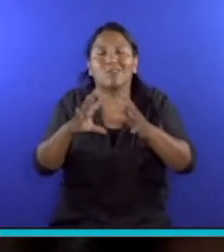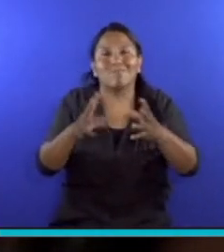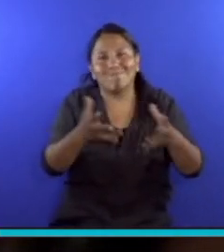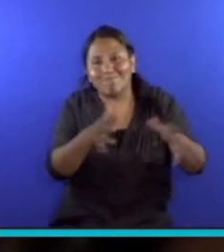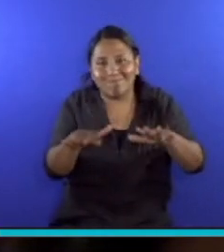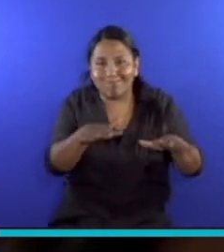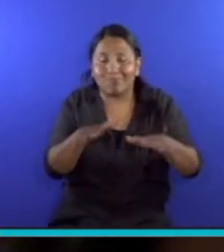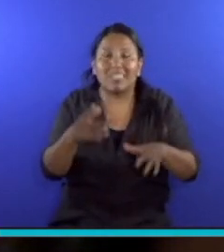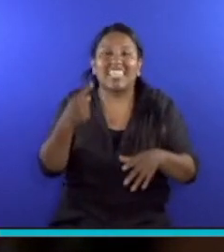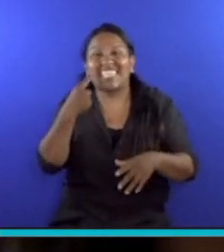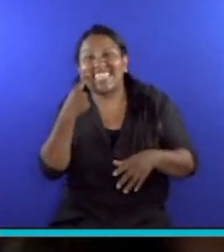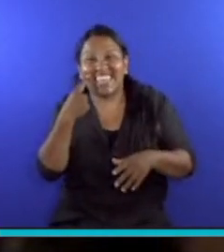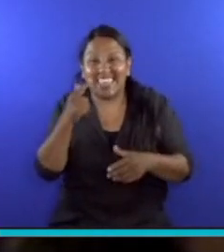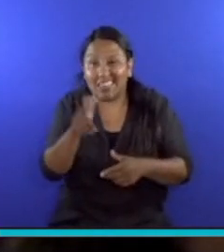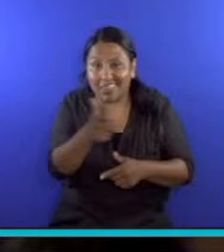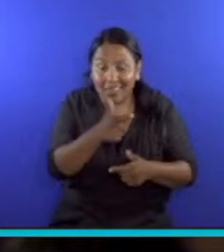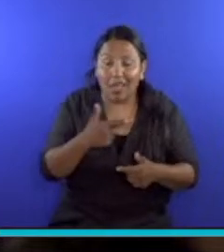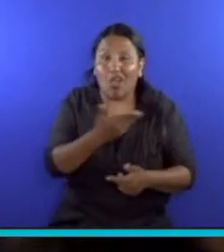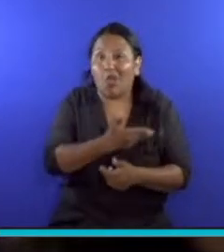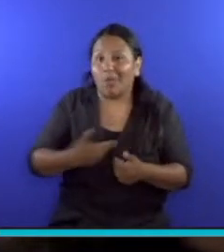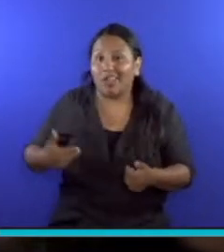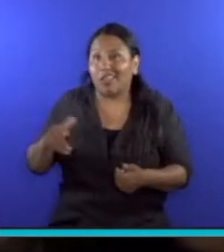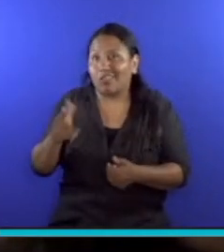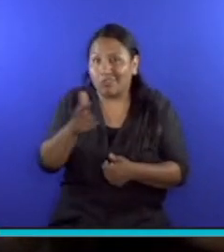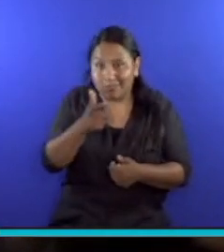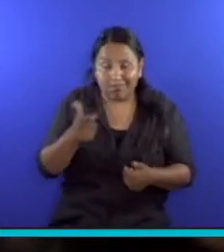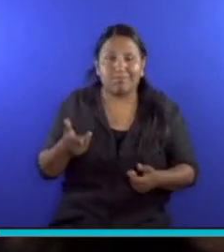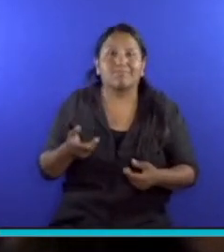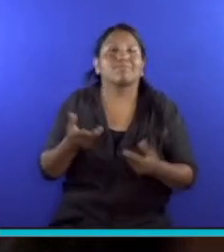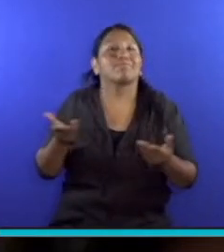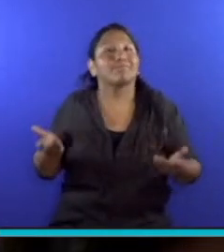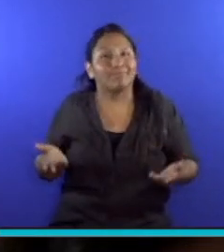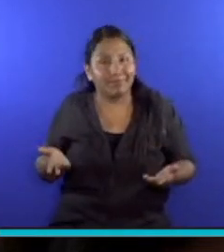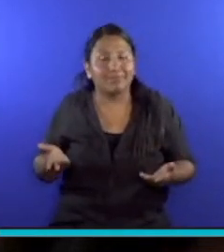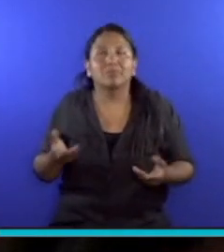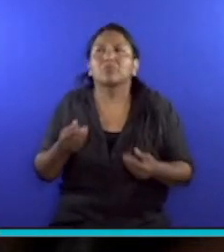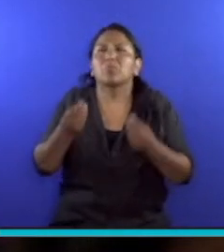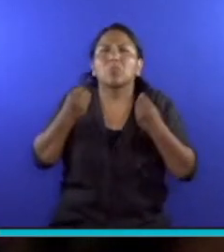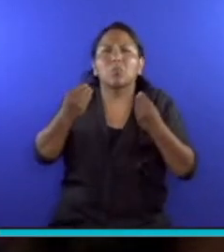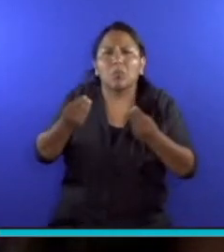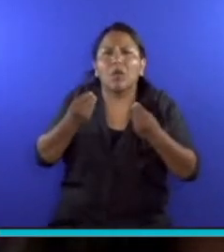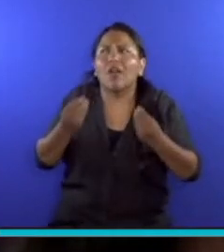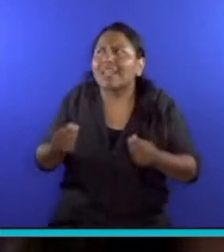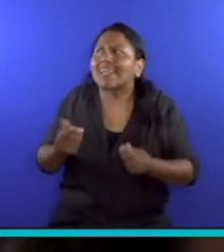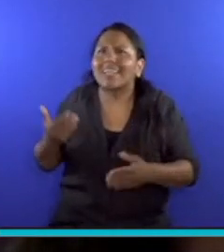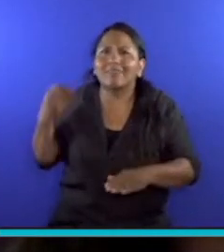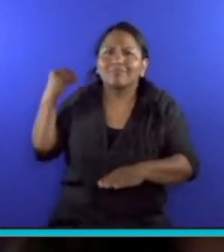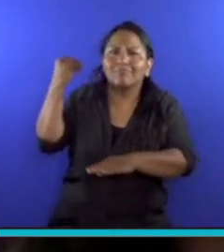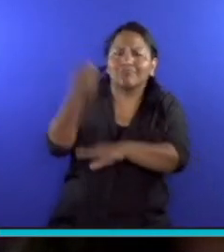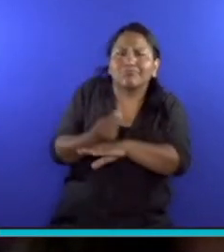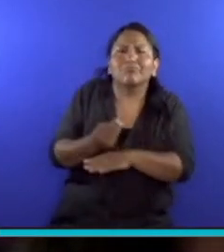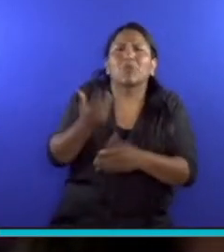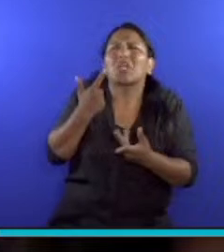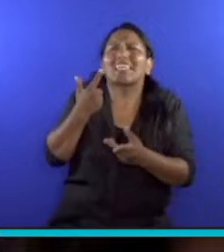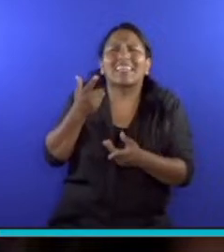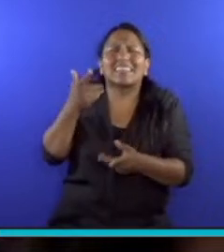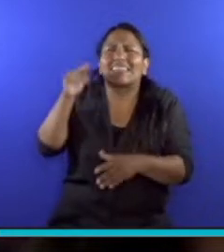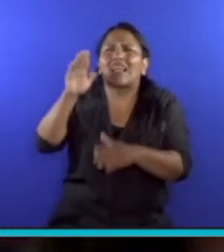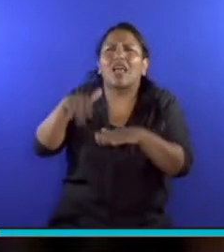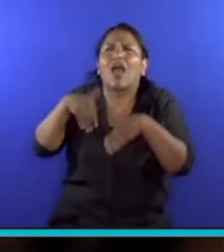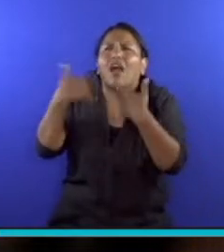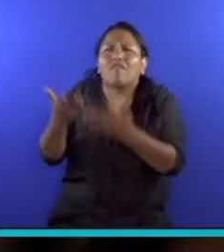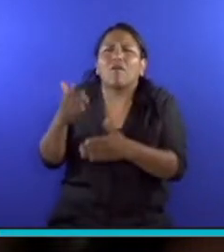intendente ni con un gobernador, ¿por qué llegó hasta acá? ¿Por qué se le votaron las leyes que se le votaron en el